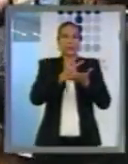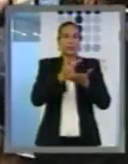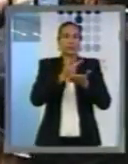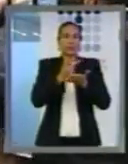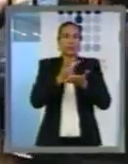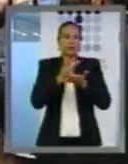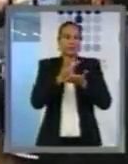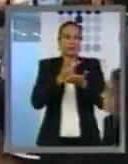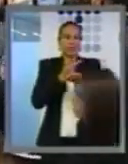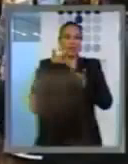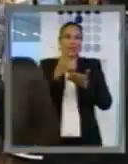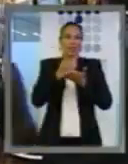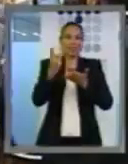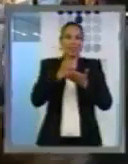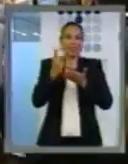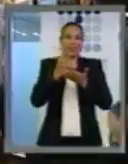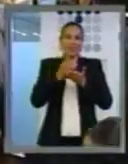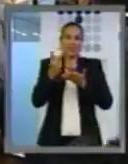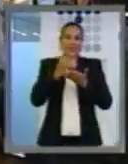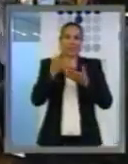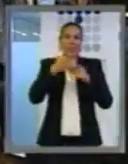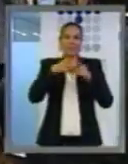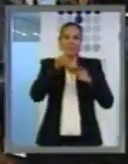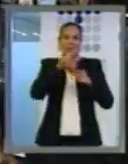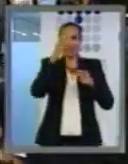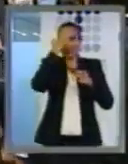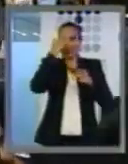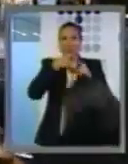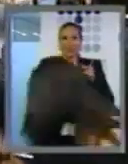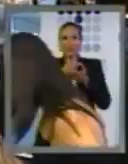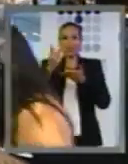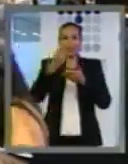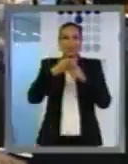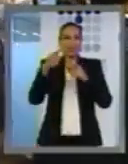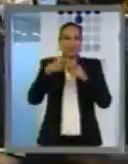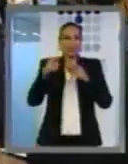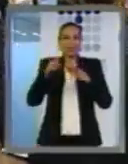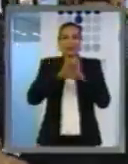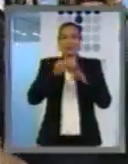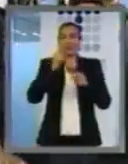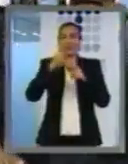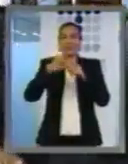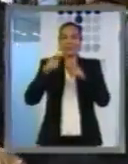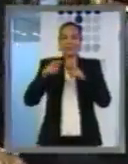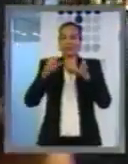a cada uno de ellos de los sistemas nacionales de transparencia y anti